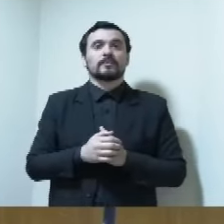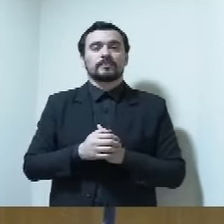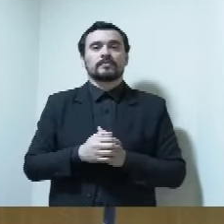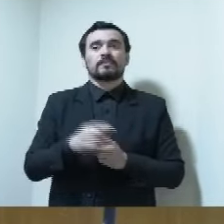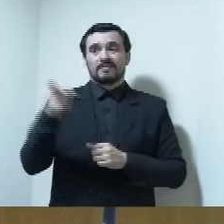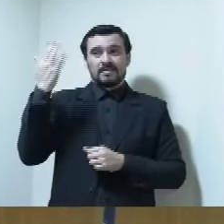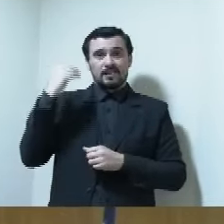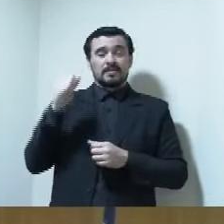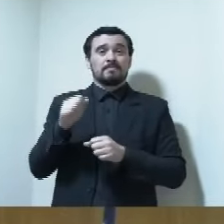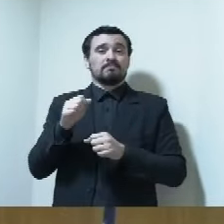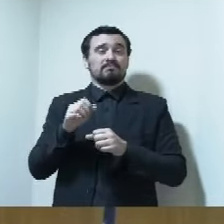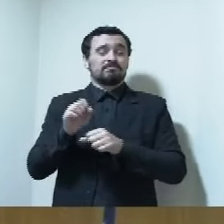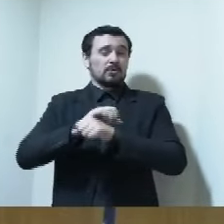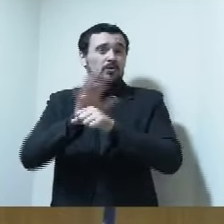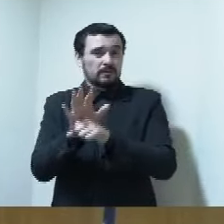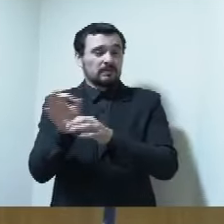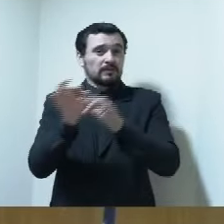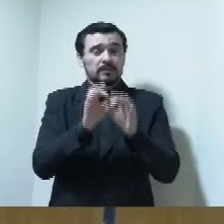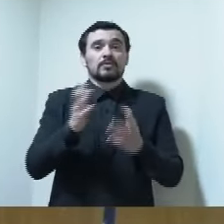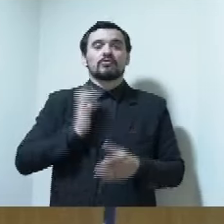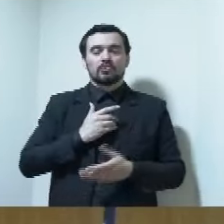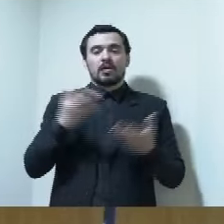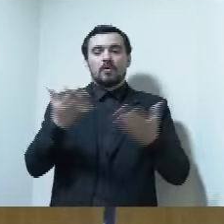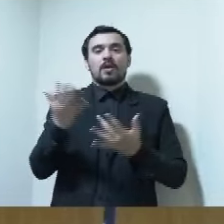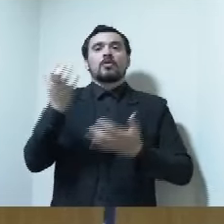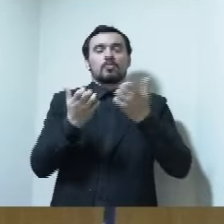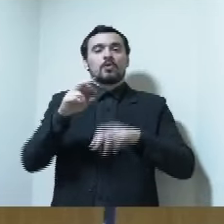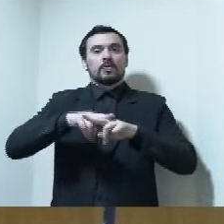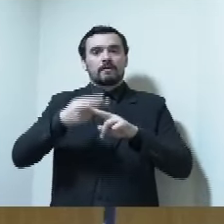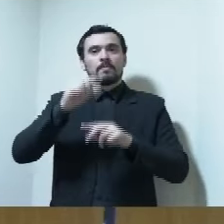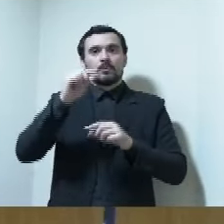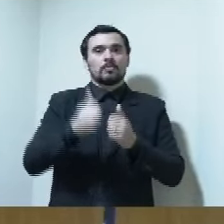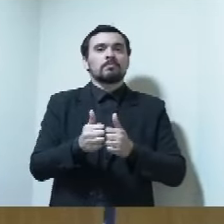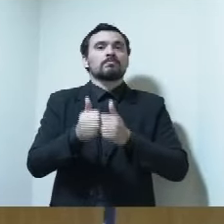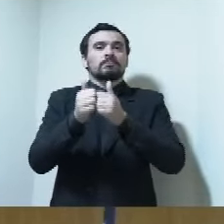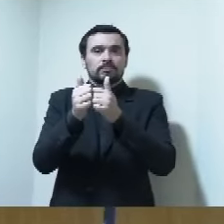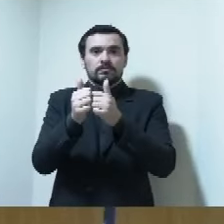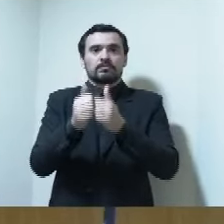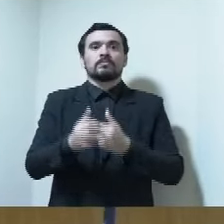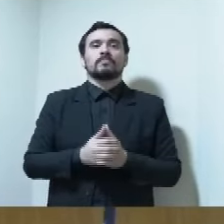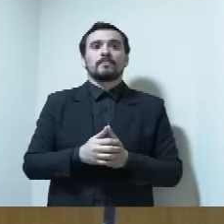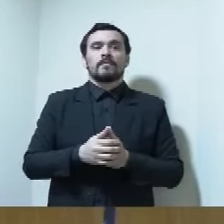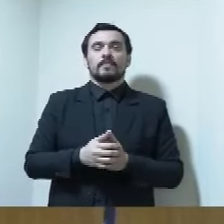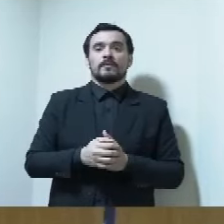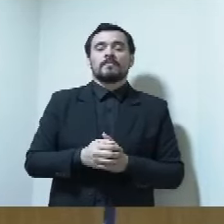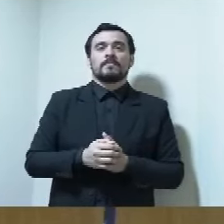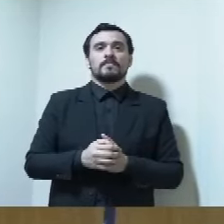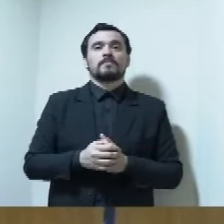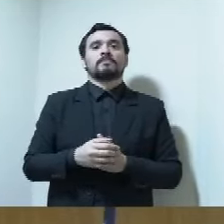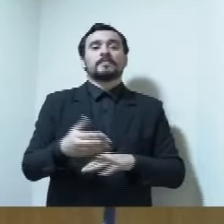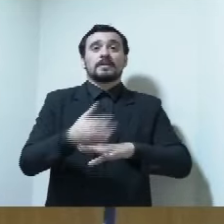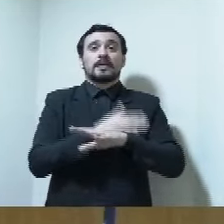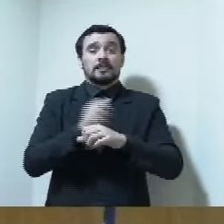la pandemia, hemos recuperado la credibilidad económica y hemos mantenido niveles de inversión pública similares a los previos a la